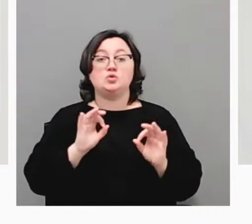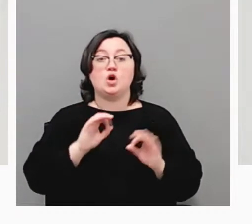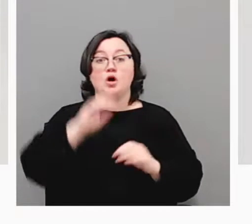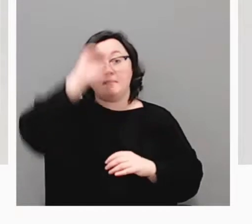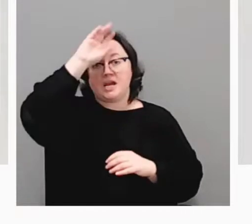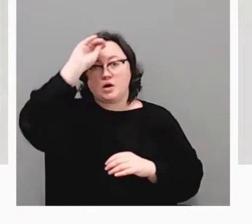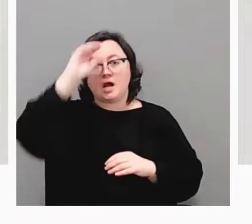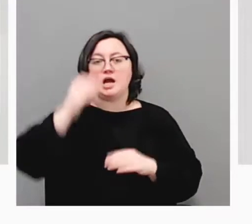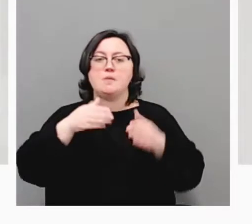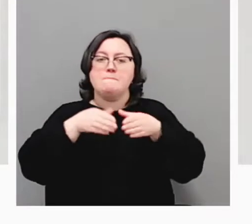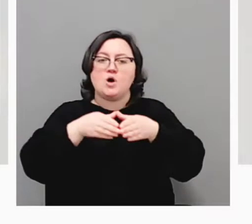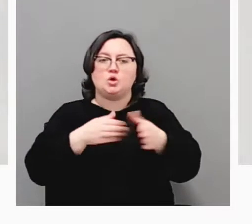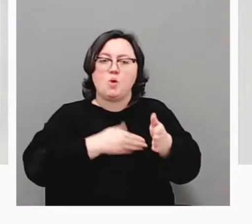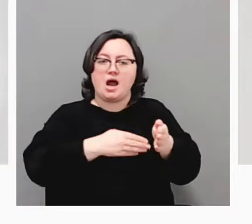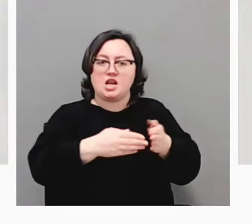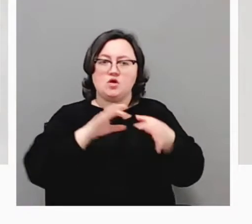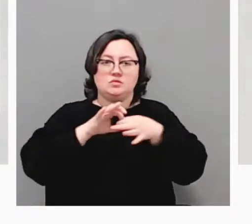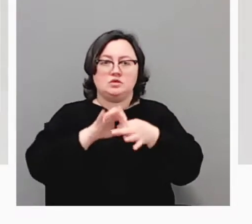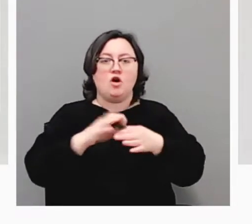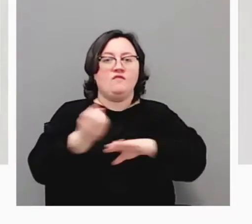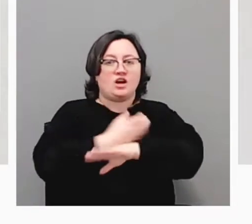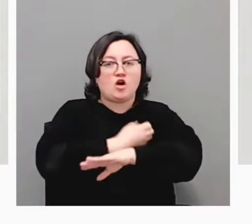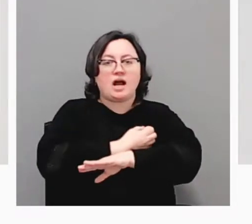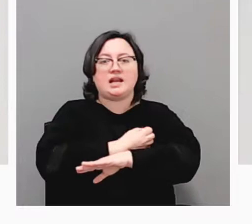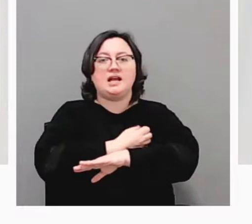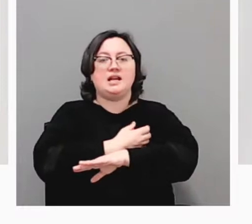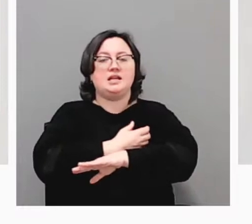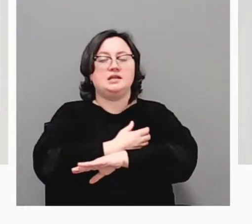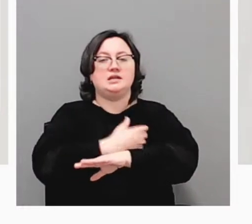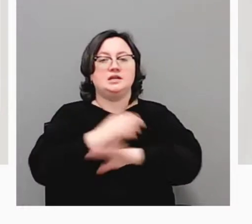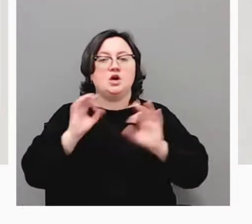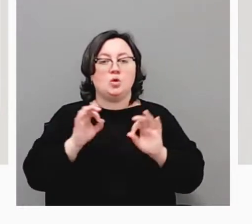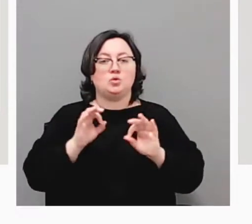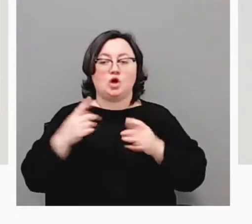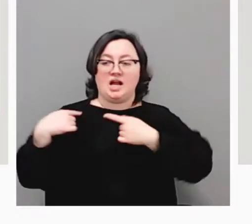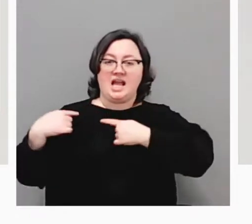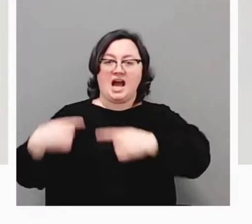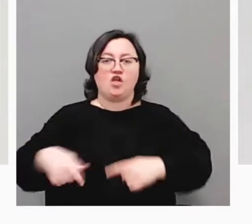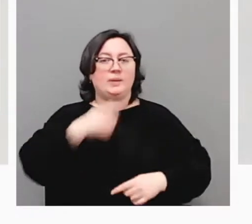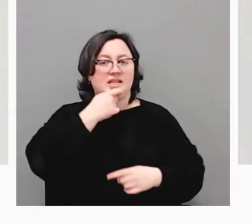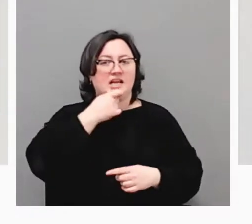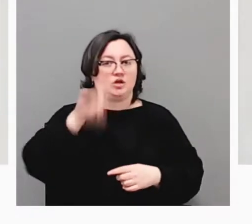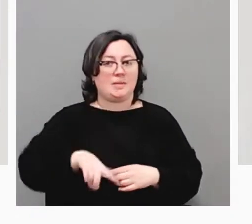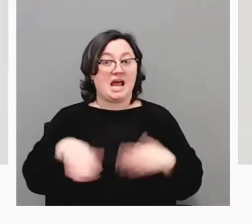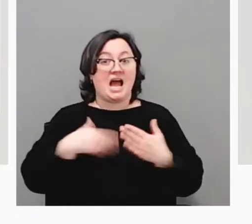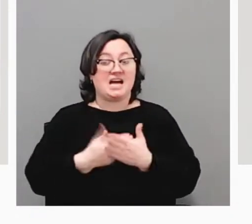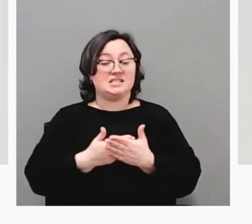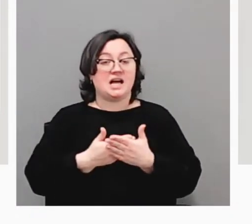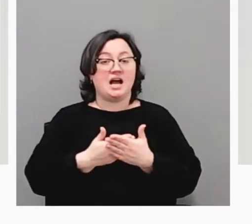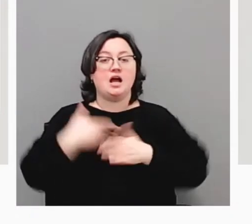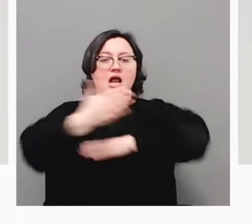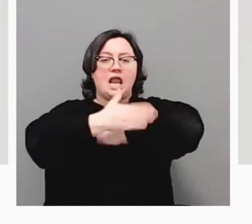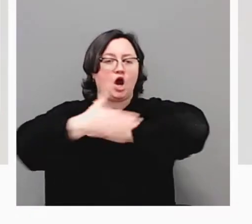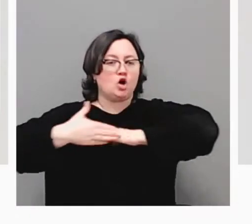lo portuario, ¿no? Con el ferrocarril, con el legado británico, hasta llegar a la costa, ¿no? hasta